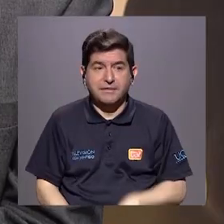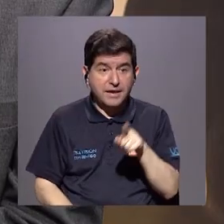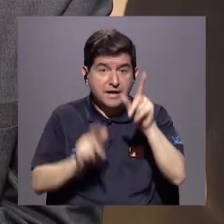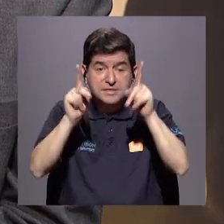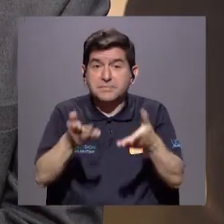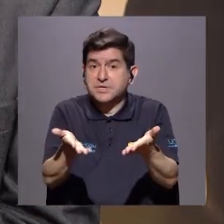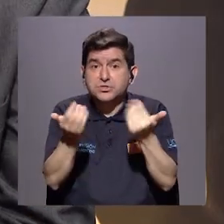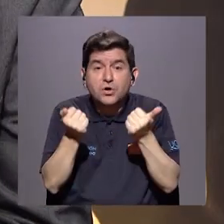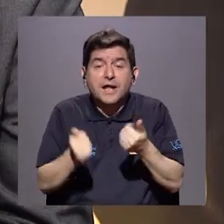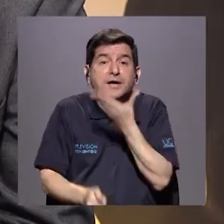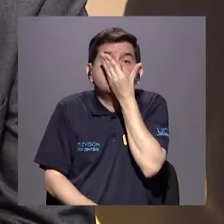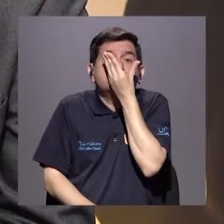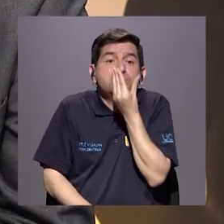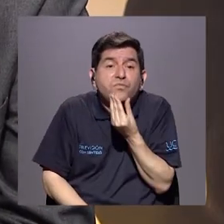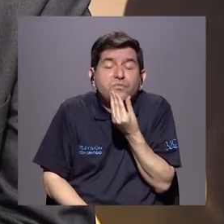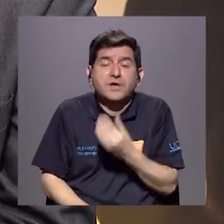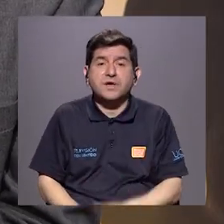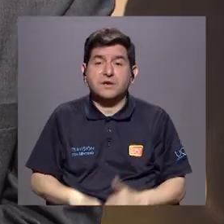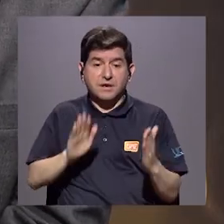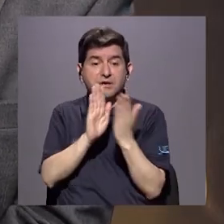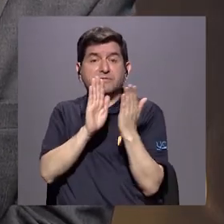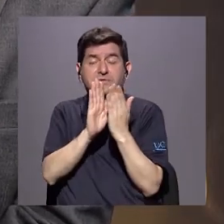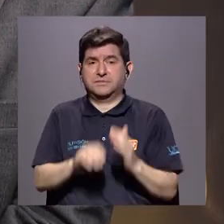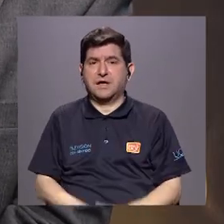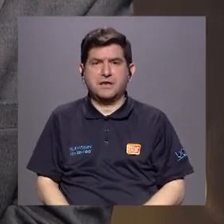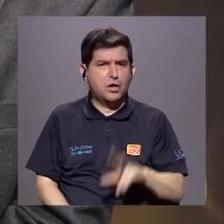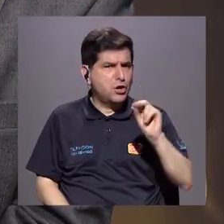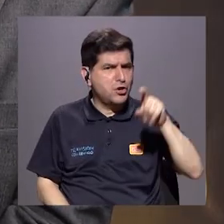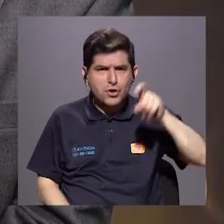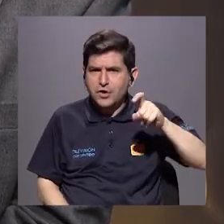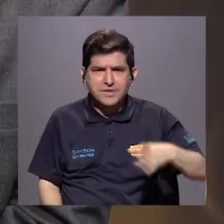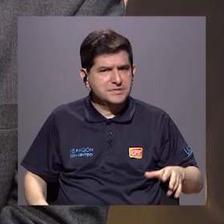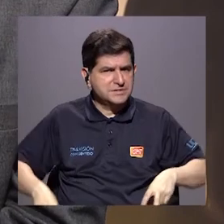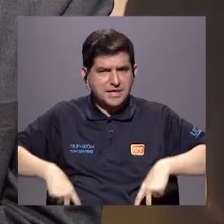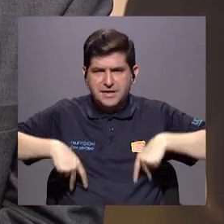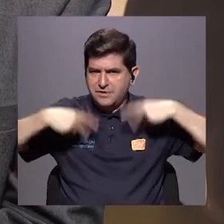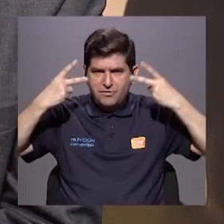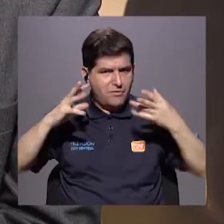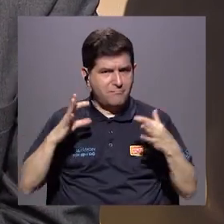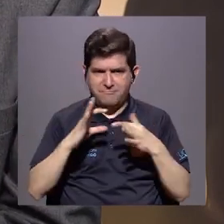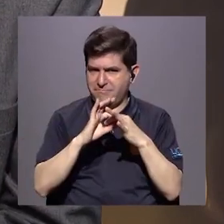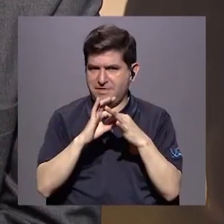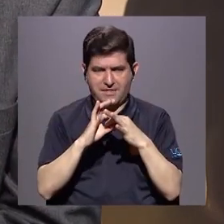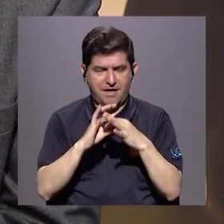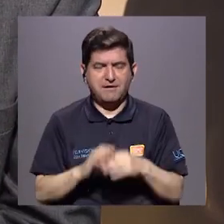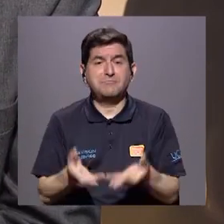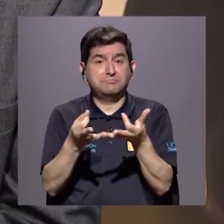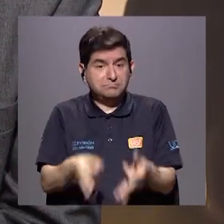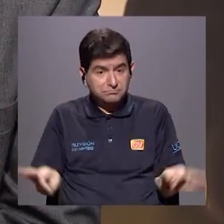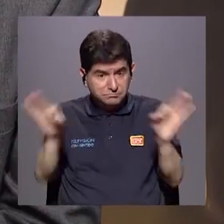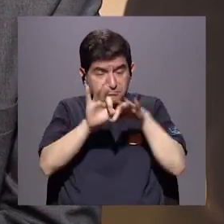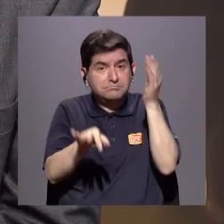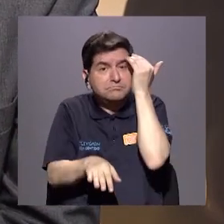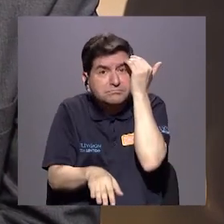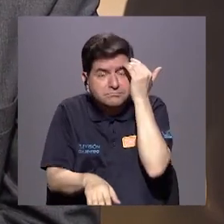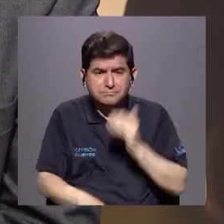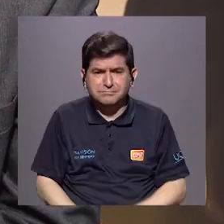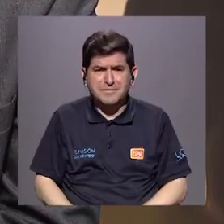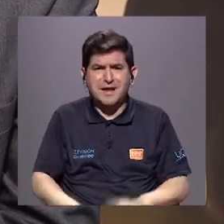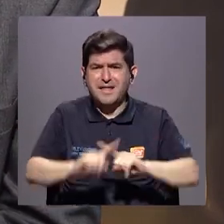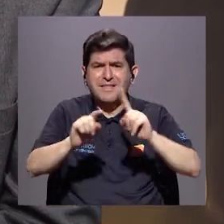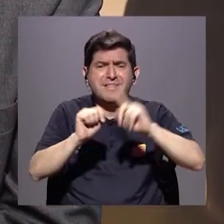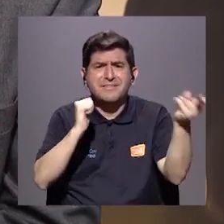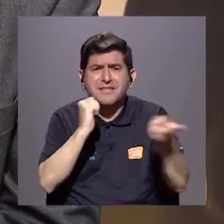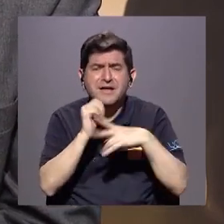no quiere es sufrir lo que está sufriendo no tiene que ver necesariamente con la vida y esto es muy importante entenderlo porque muchísimas veces